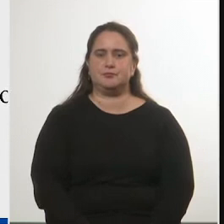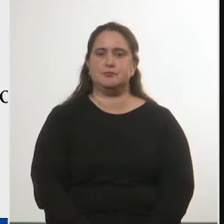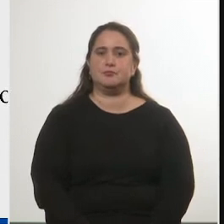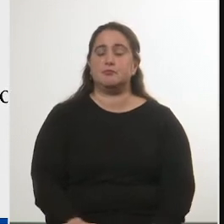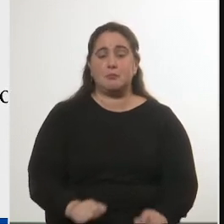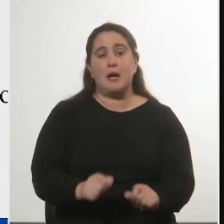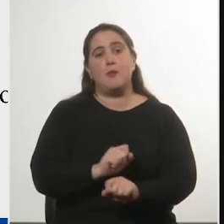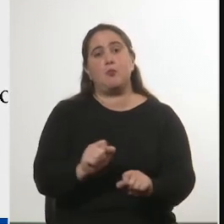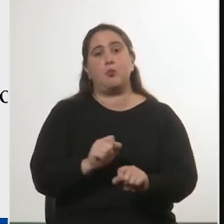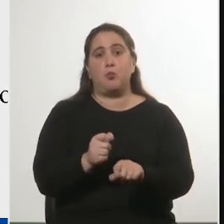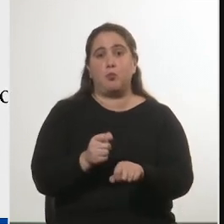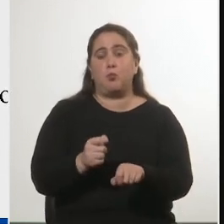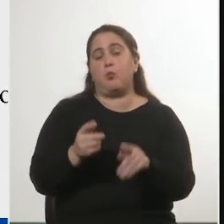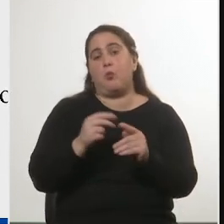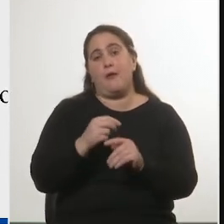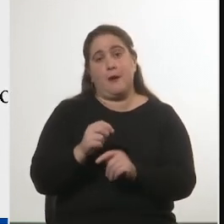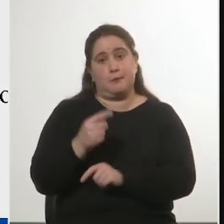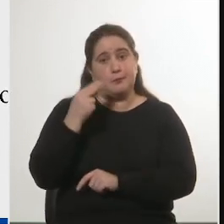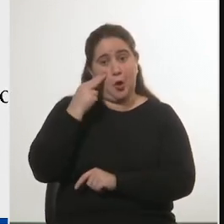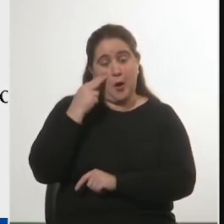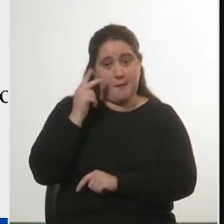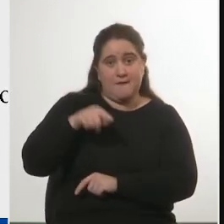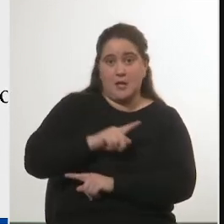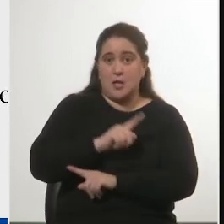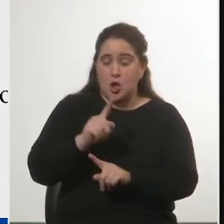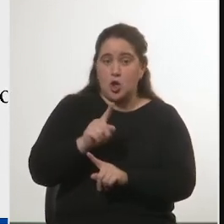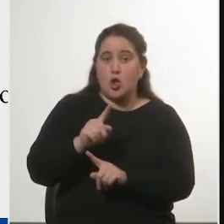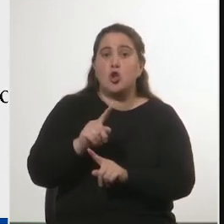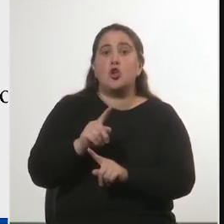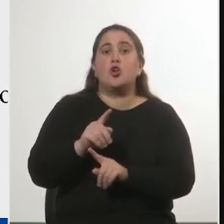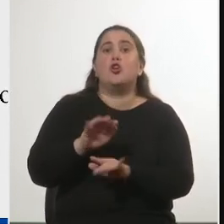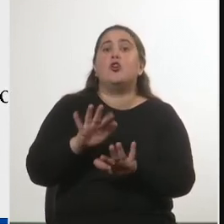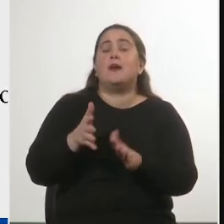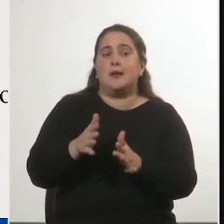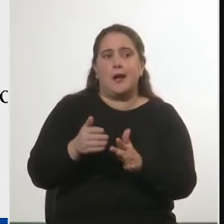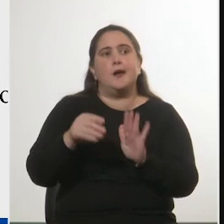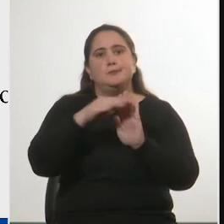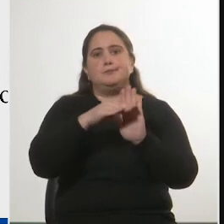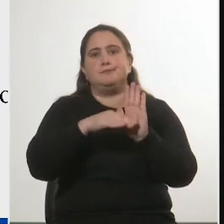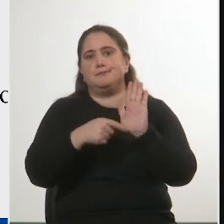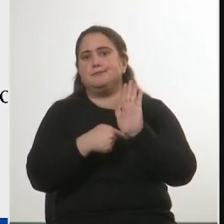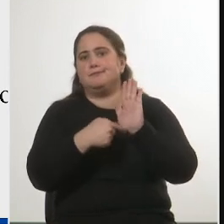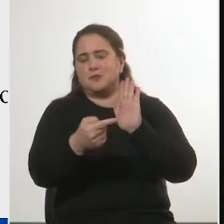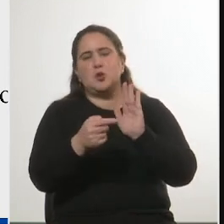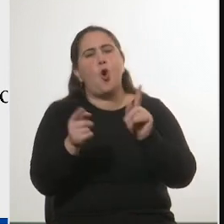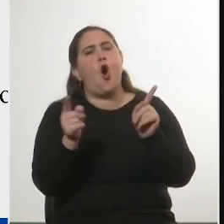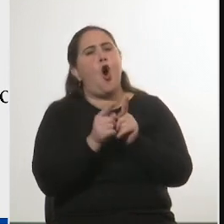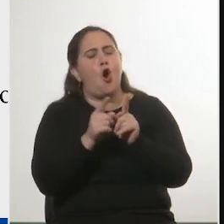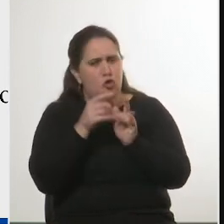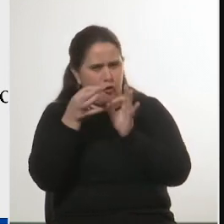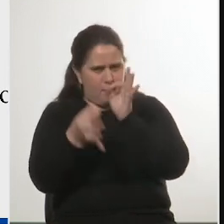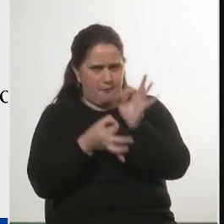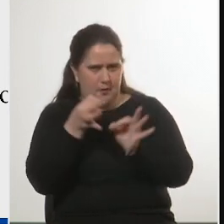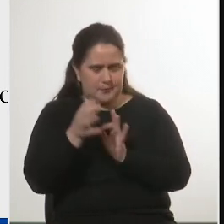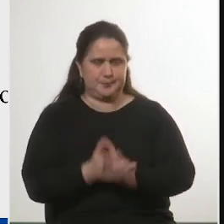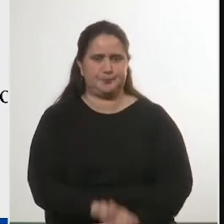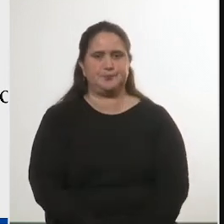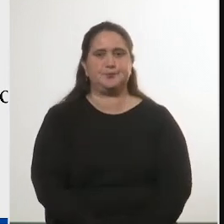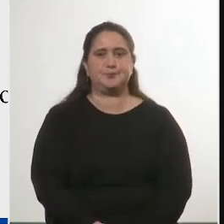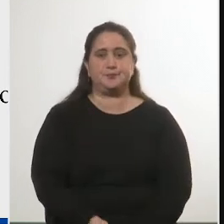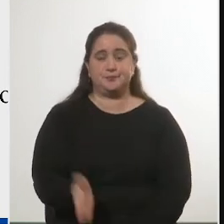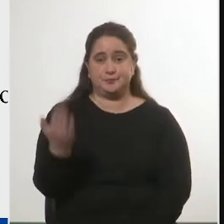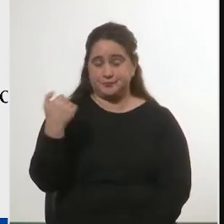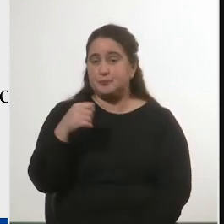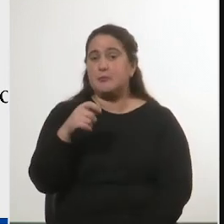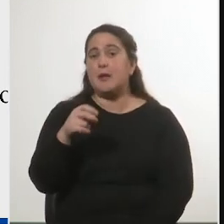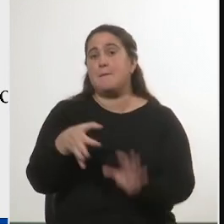a la población vulnerable se han tomado medidas que son las que vamos a detallar brevemente a continuación. El